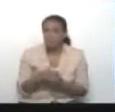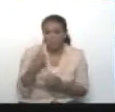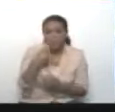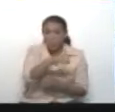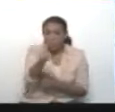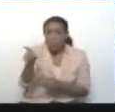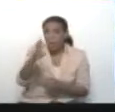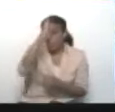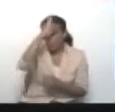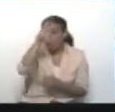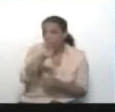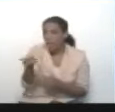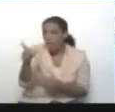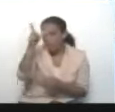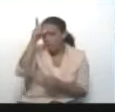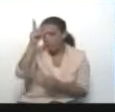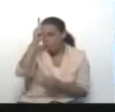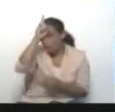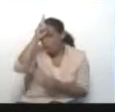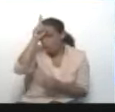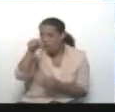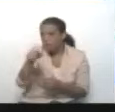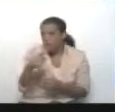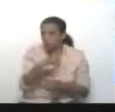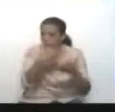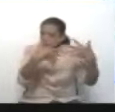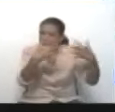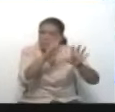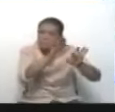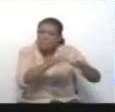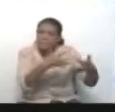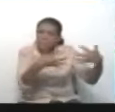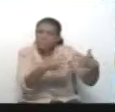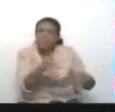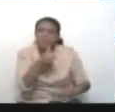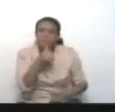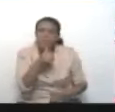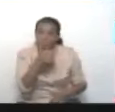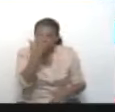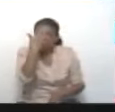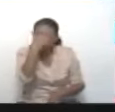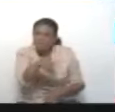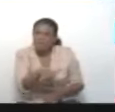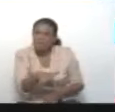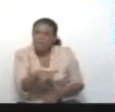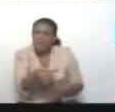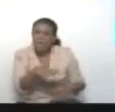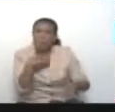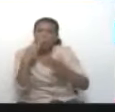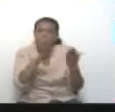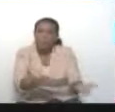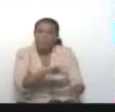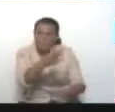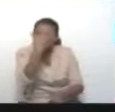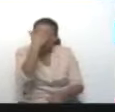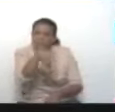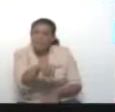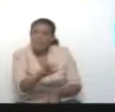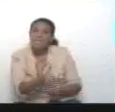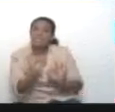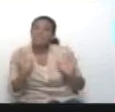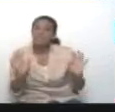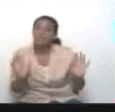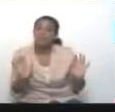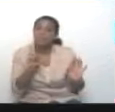Ustedes, DW, ustedes, el que escribe esto, ustedes son cómplices de ese genocidio, como